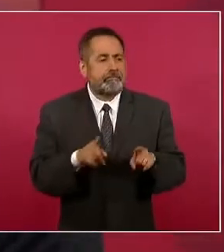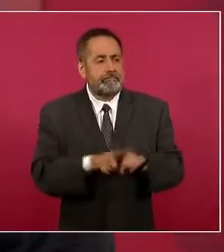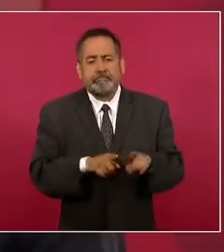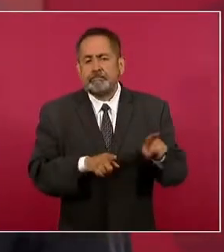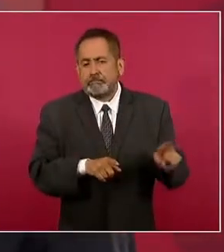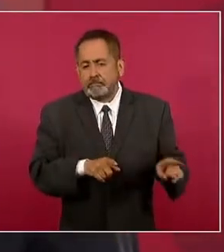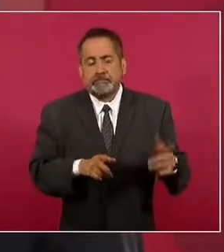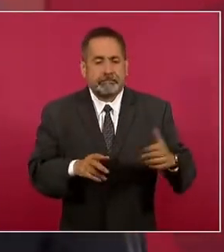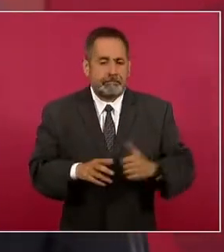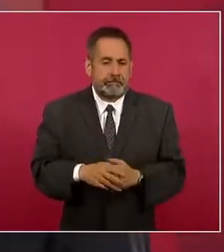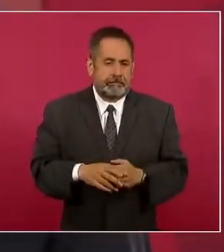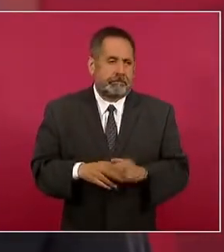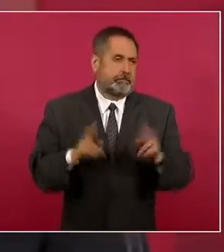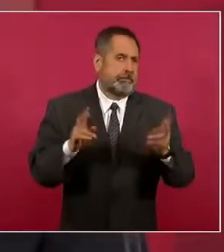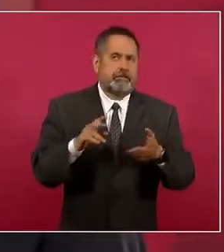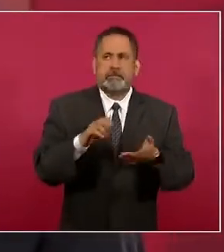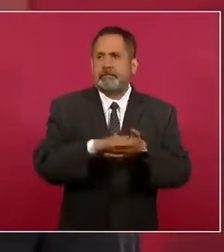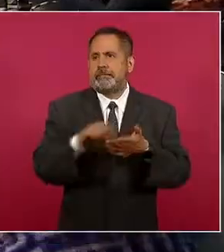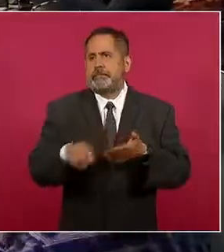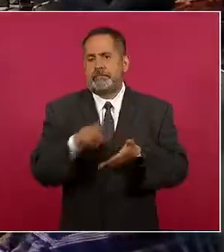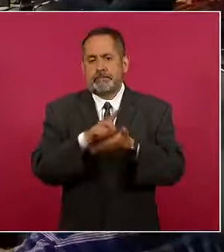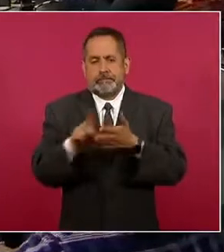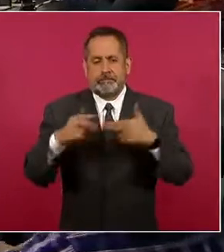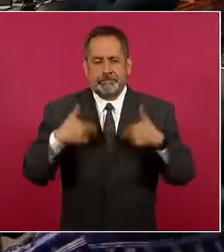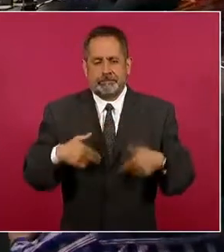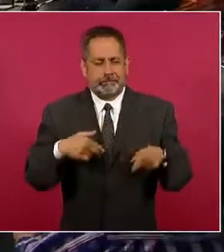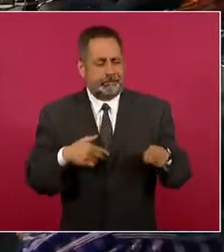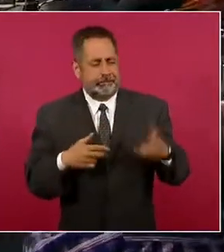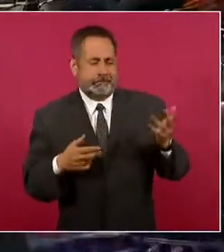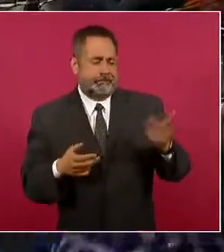O sea, derechos humanos,